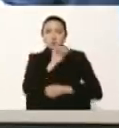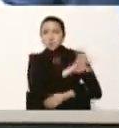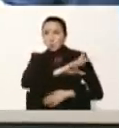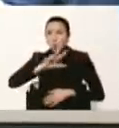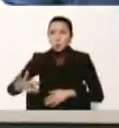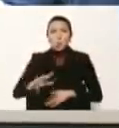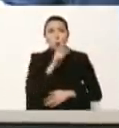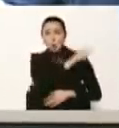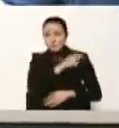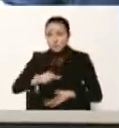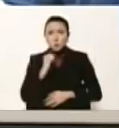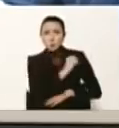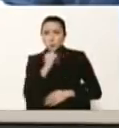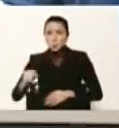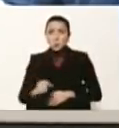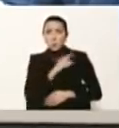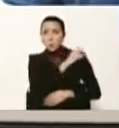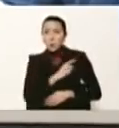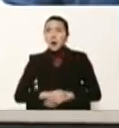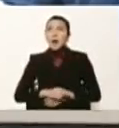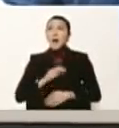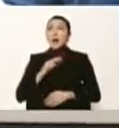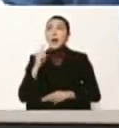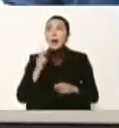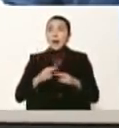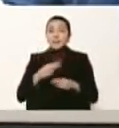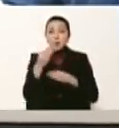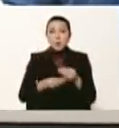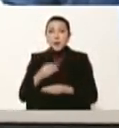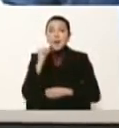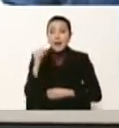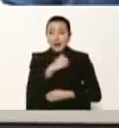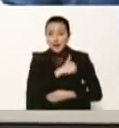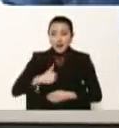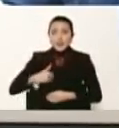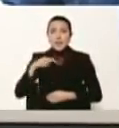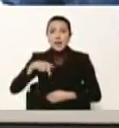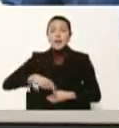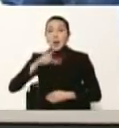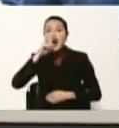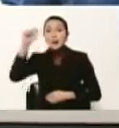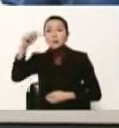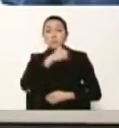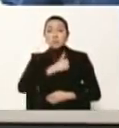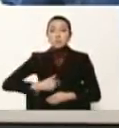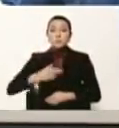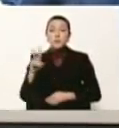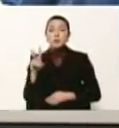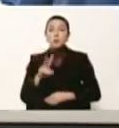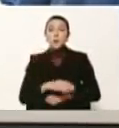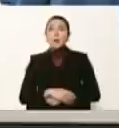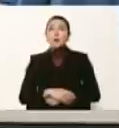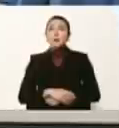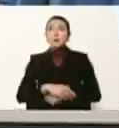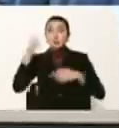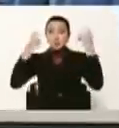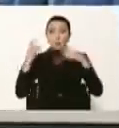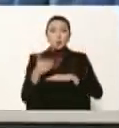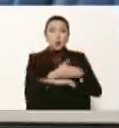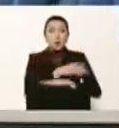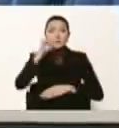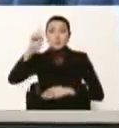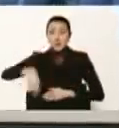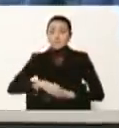colombianos en una finca en El Hatillo que venían a asesinar al comandante Hugo Chávez. No olvidemos